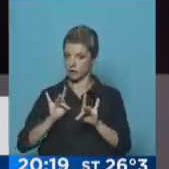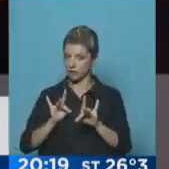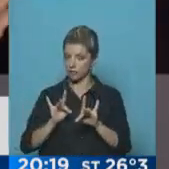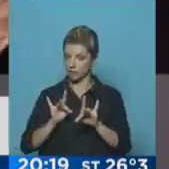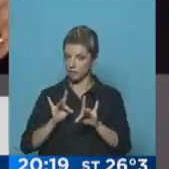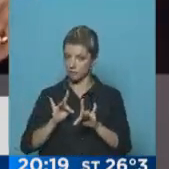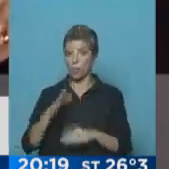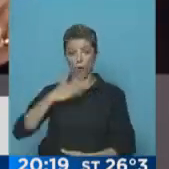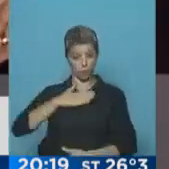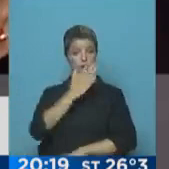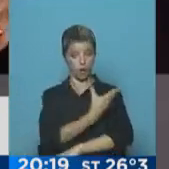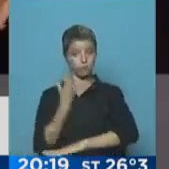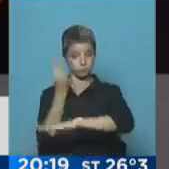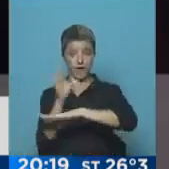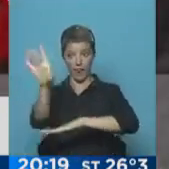cuando nos eligieron.